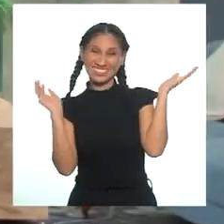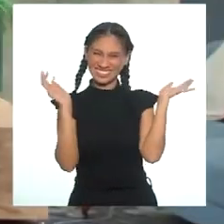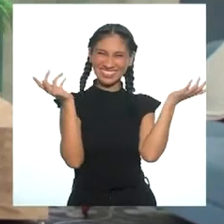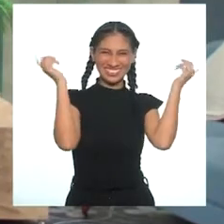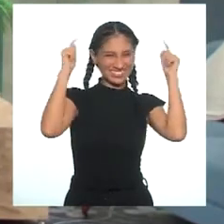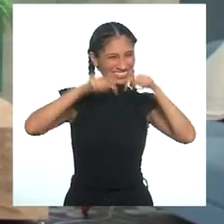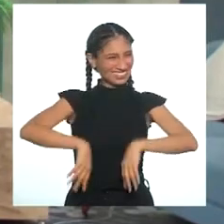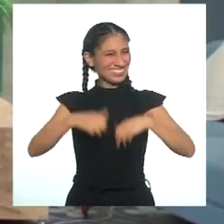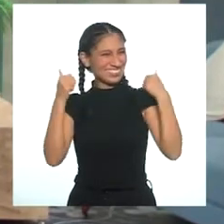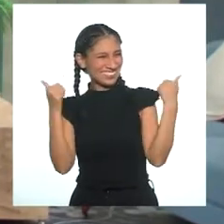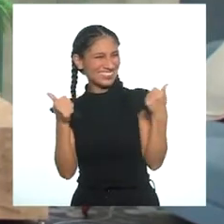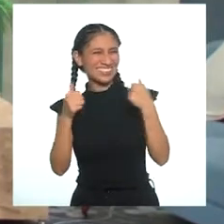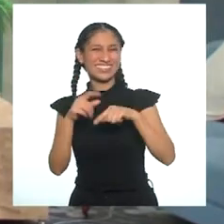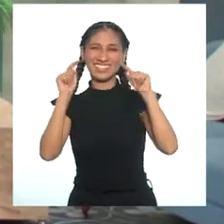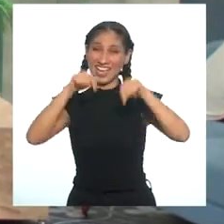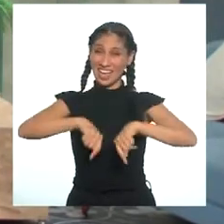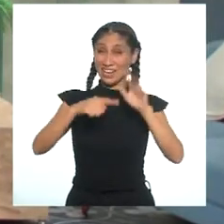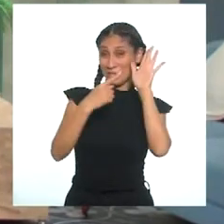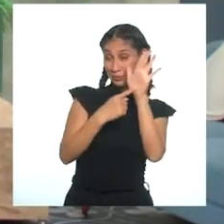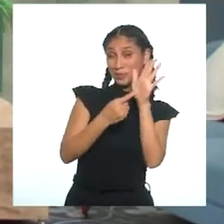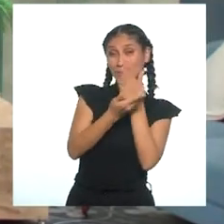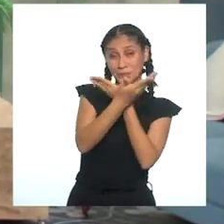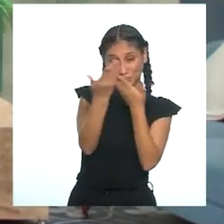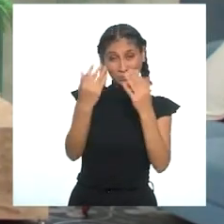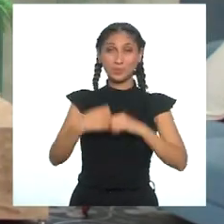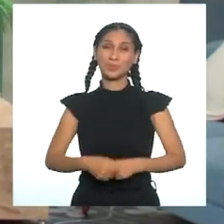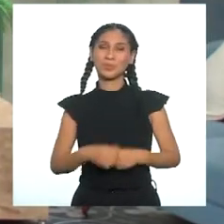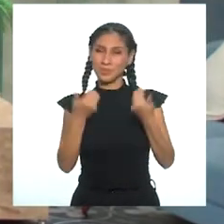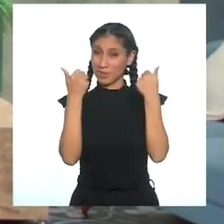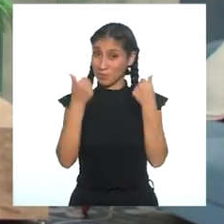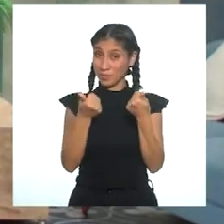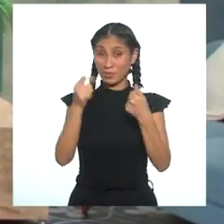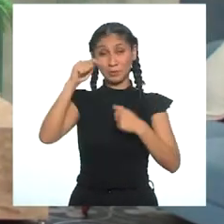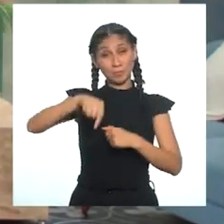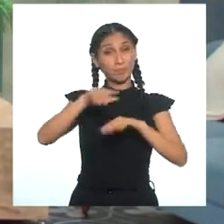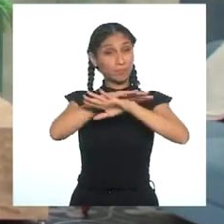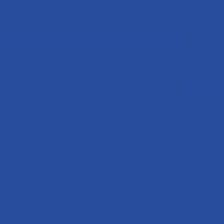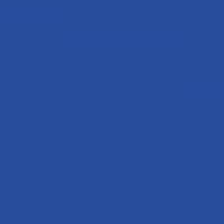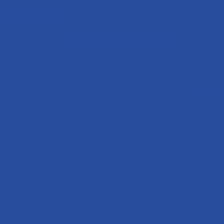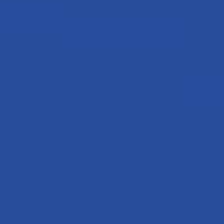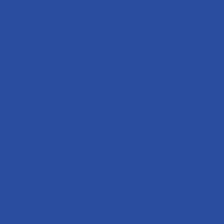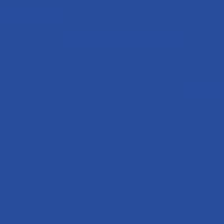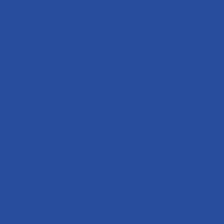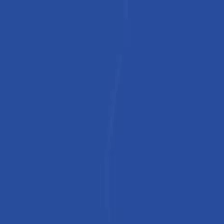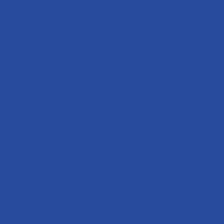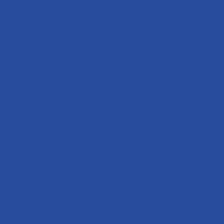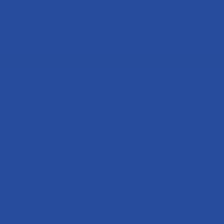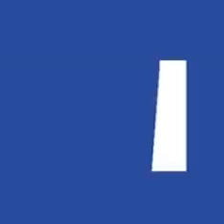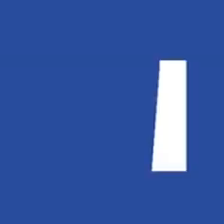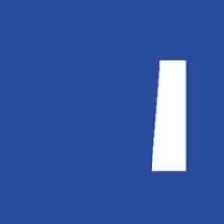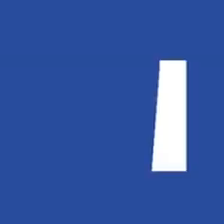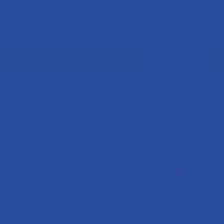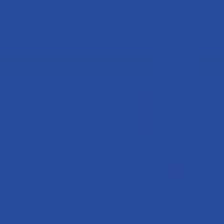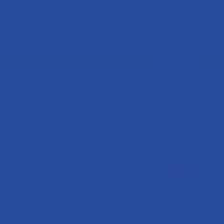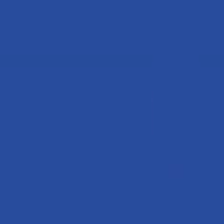Ha sido muy divertido compartir esta media hora con ustedes. Buen fin de semana. ¡Chao!